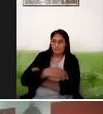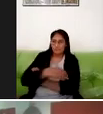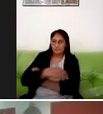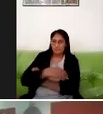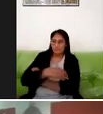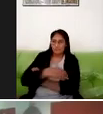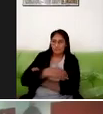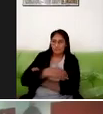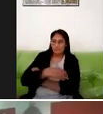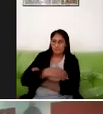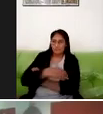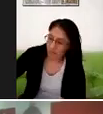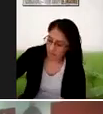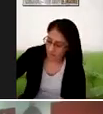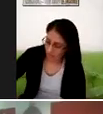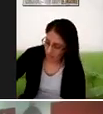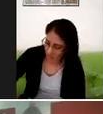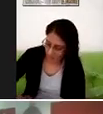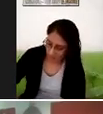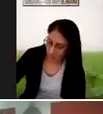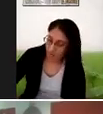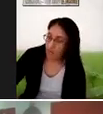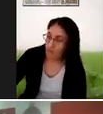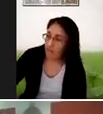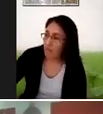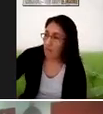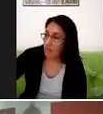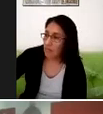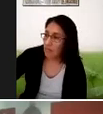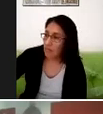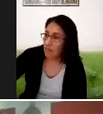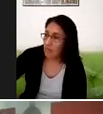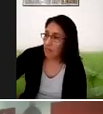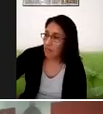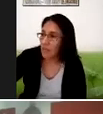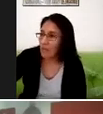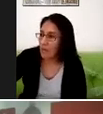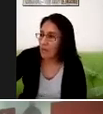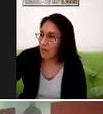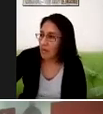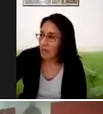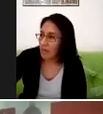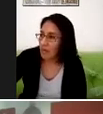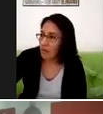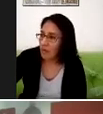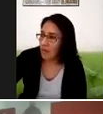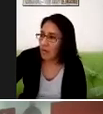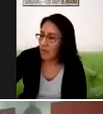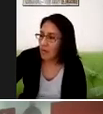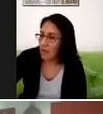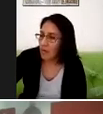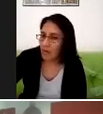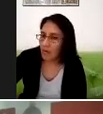tipos en el caso del epitelio, de capas que vamos a tener. Fíjense que nosotros vamos a